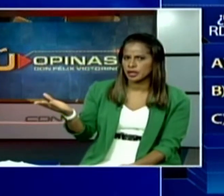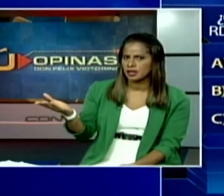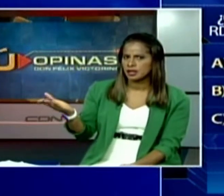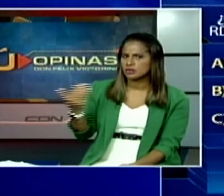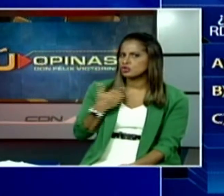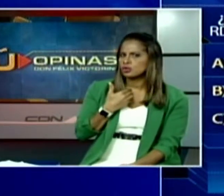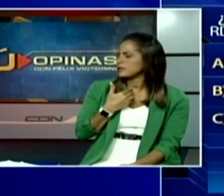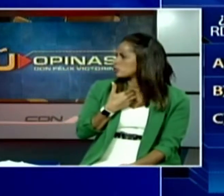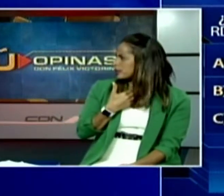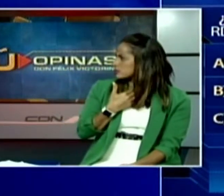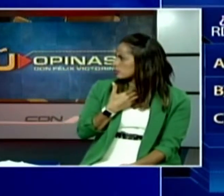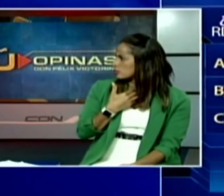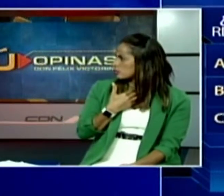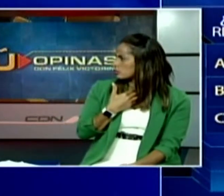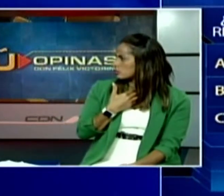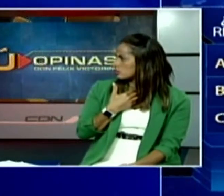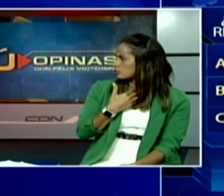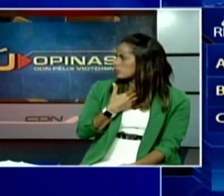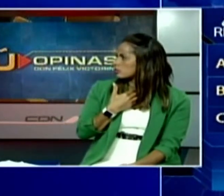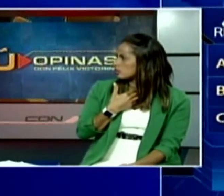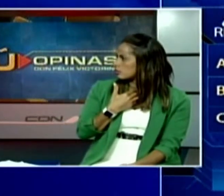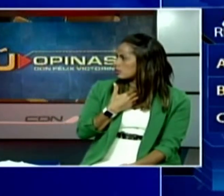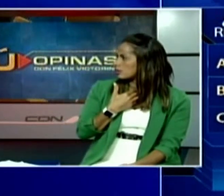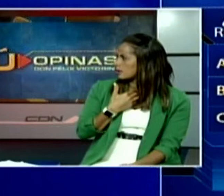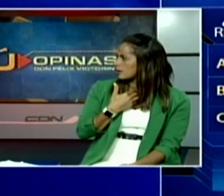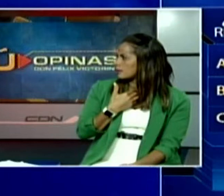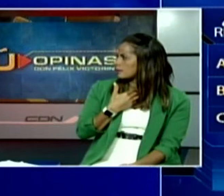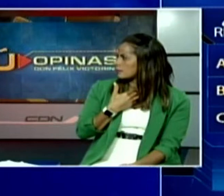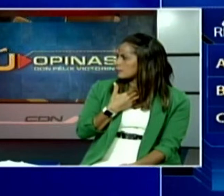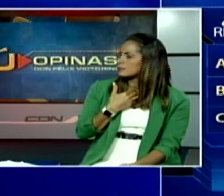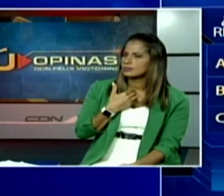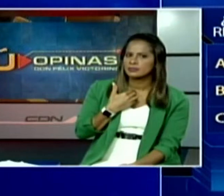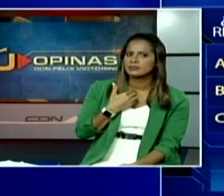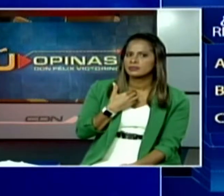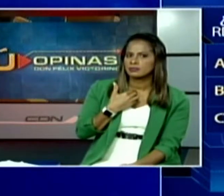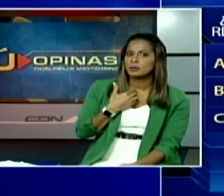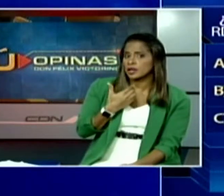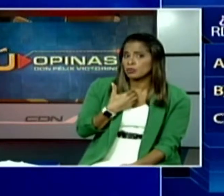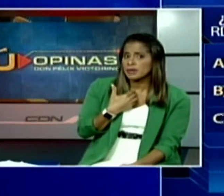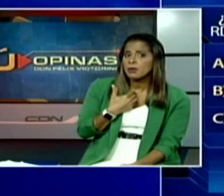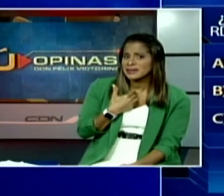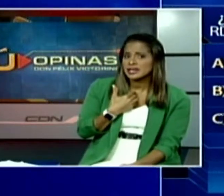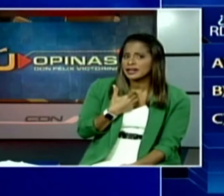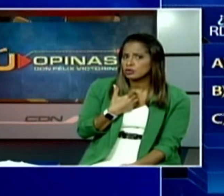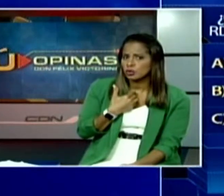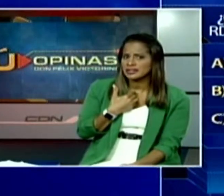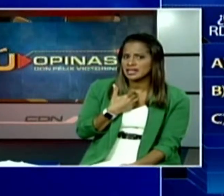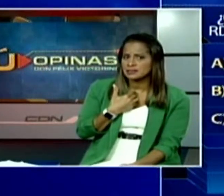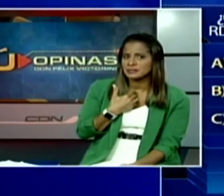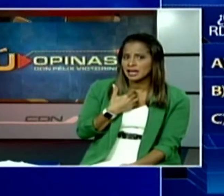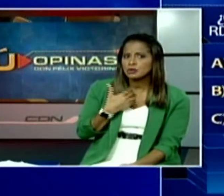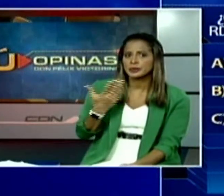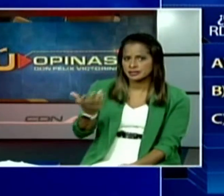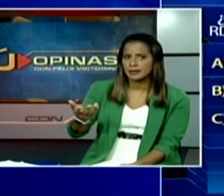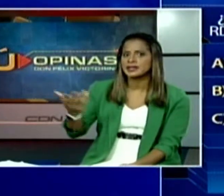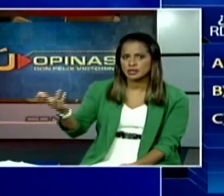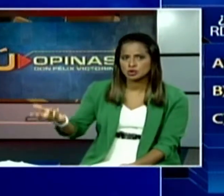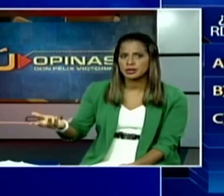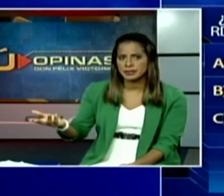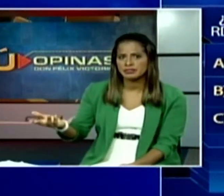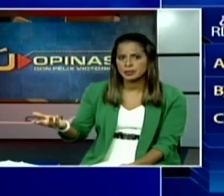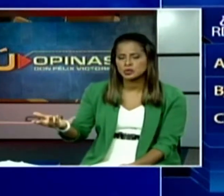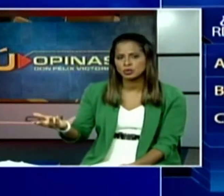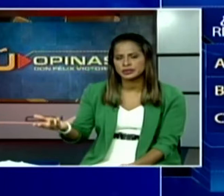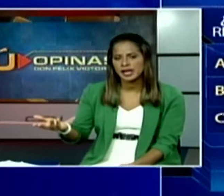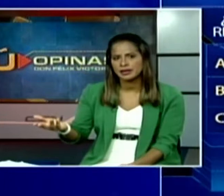correr la calle. Yo no he visto eso. Usted lo ve que es así. La gente no lo acepta. porque los mismos pasajeros no lo están aceptando, porque saben que